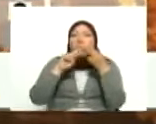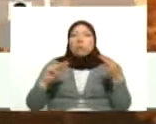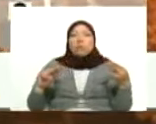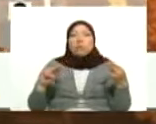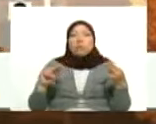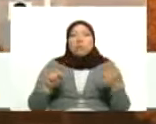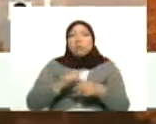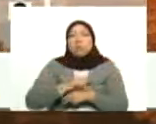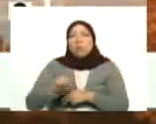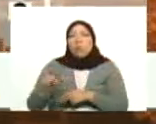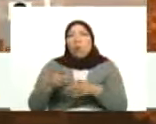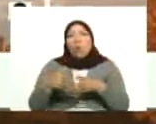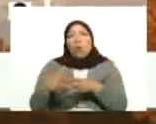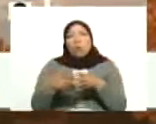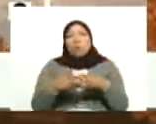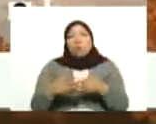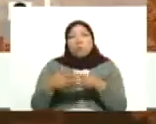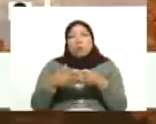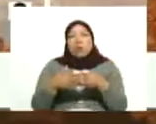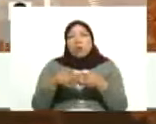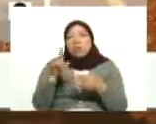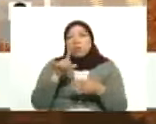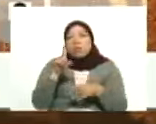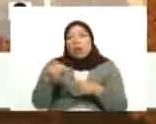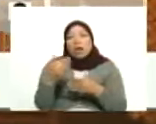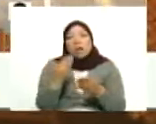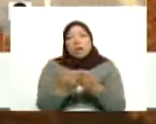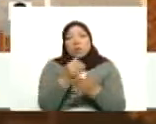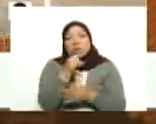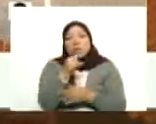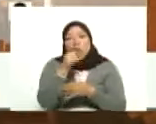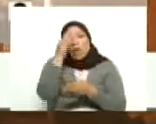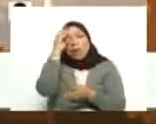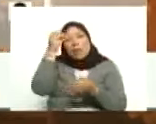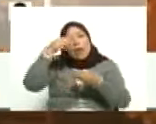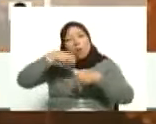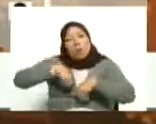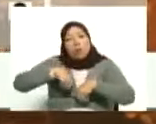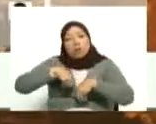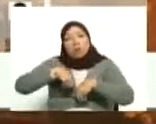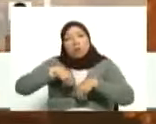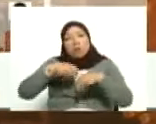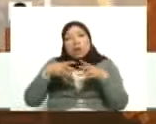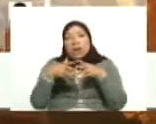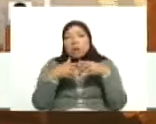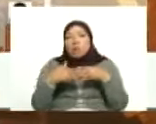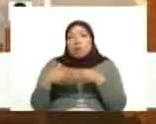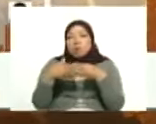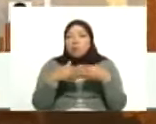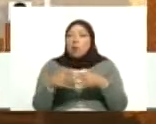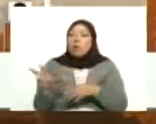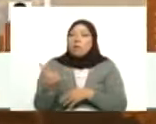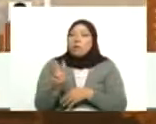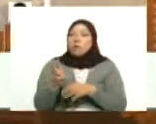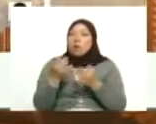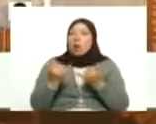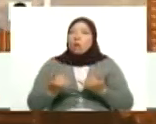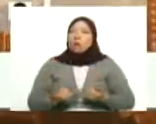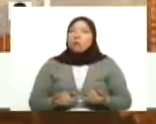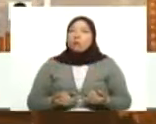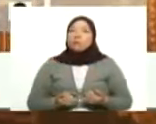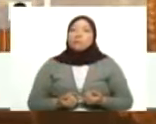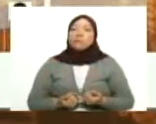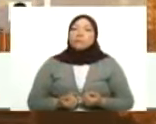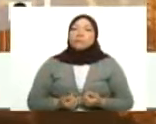una orden de Naciones Unidas, sino también es un acuerdo que firmaron el Estado de Israel, el Estado de Palestina en su momento. El Estado de